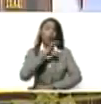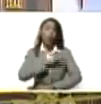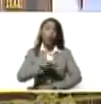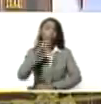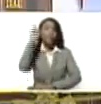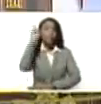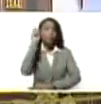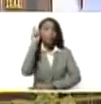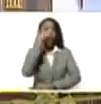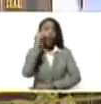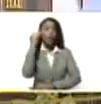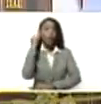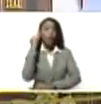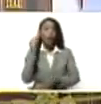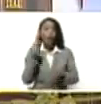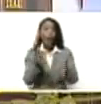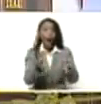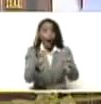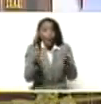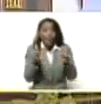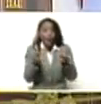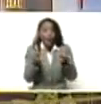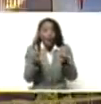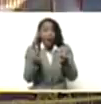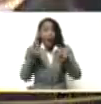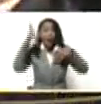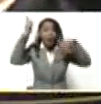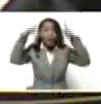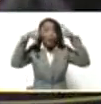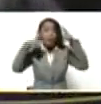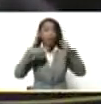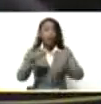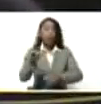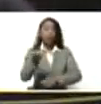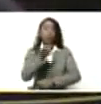y nosotros nos planteamos entonces un objetivo fuerte grande